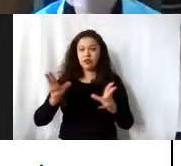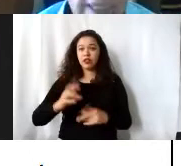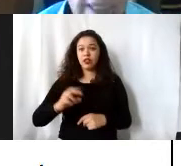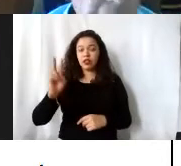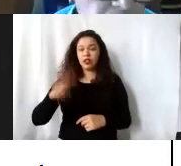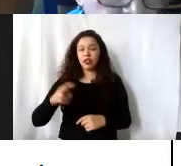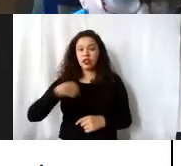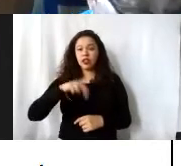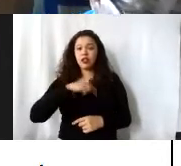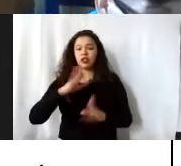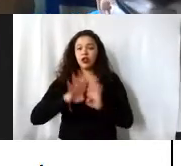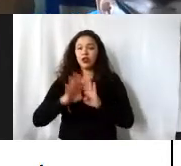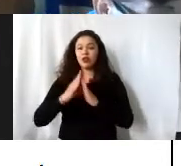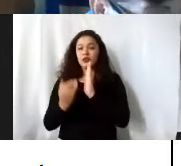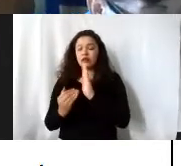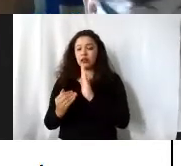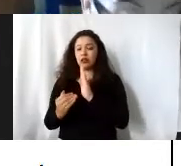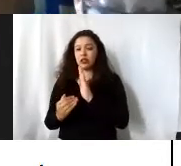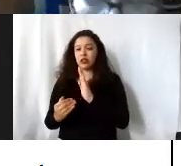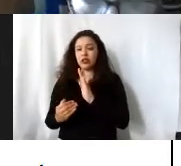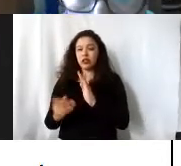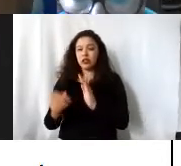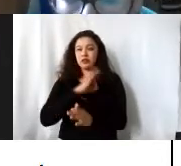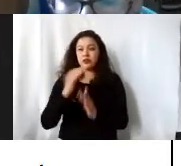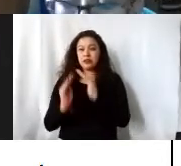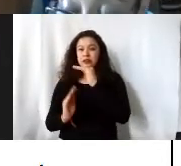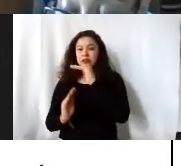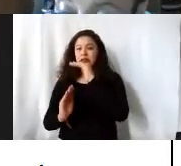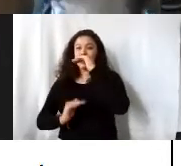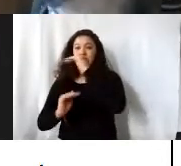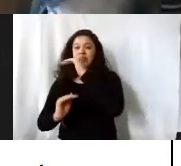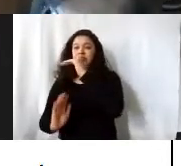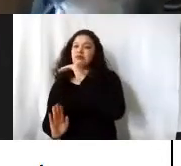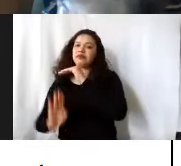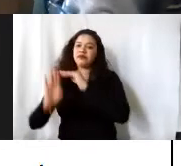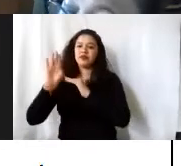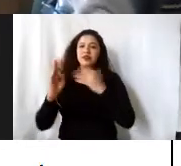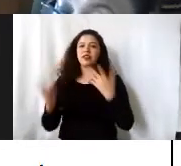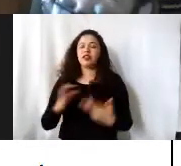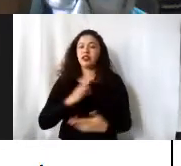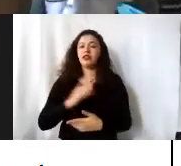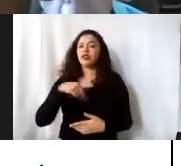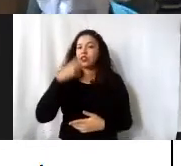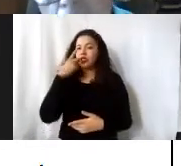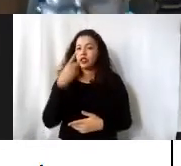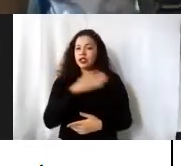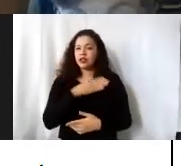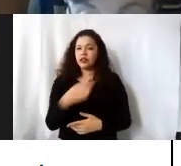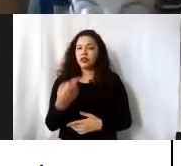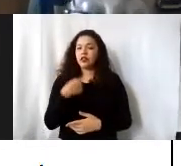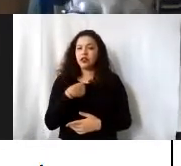nos rebasa, ¿no? De todas nuestras posibilidades y todo esto. Y aquí, qué bueno que comentas, porque sí